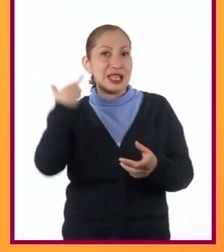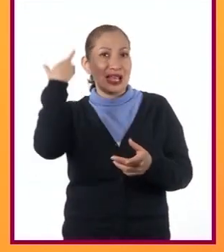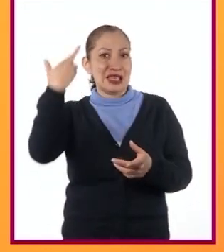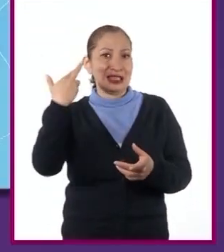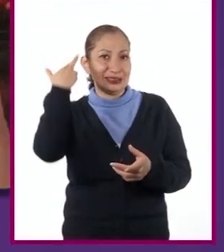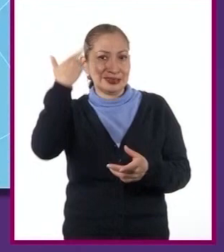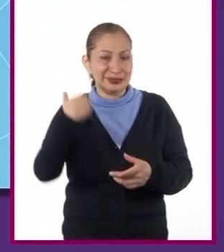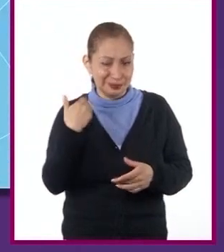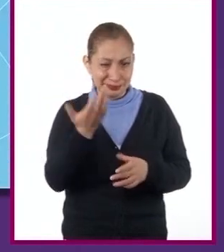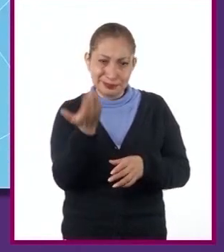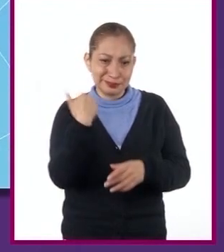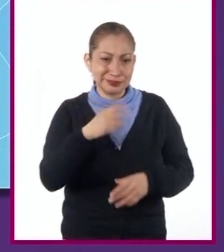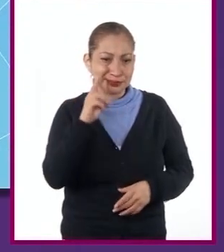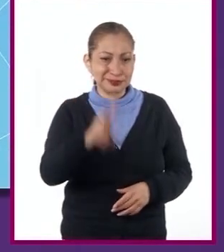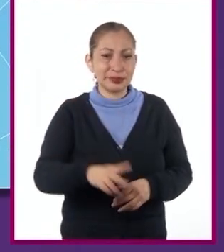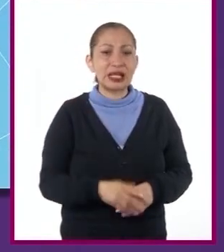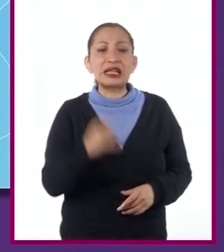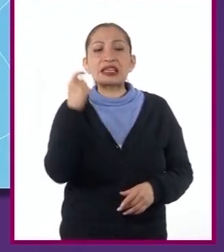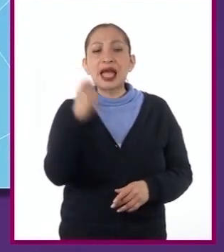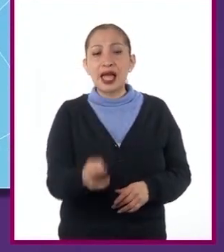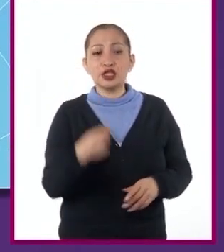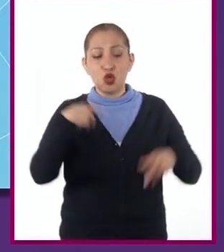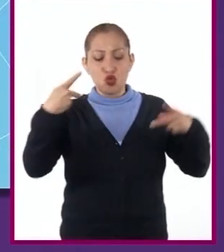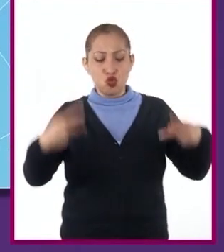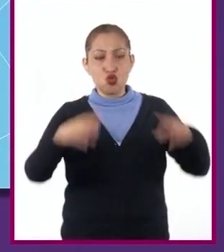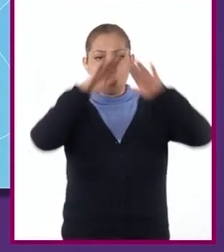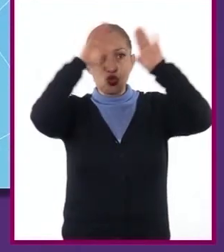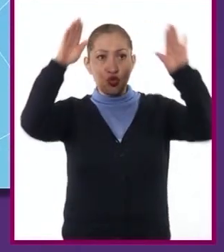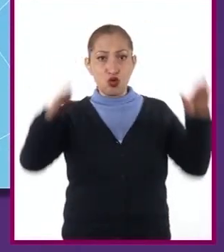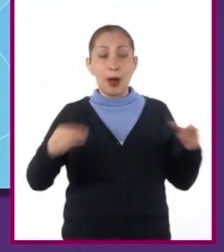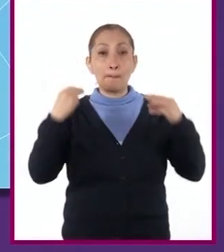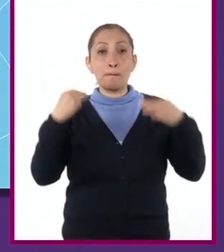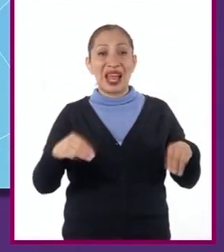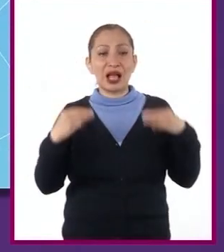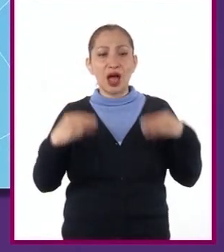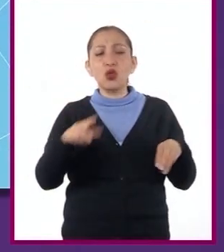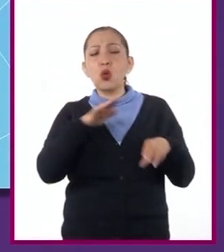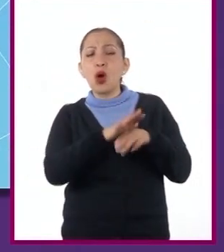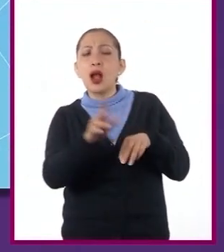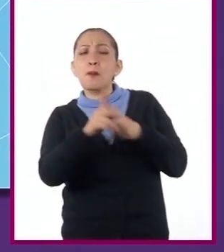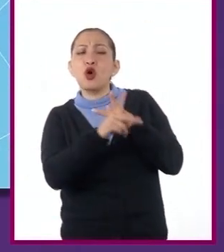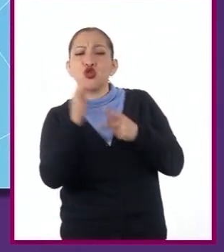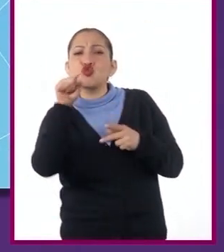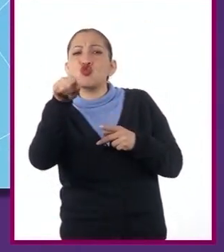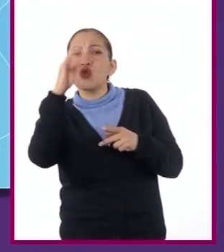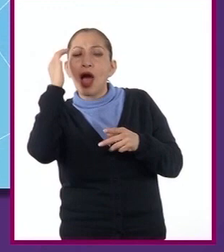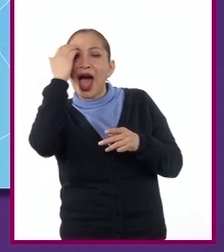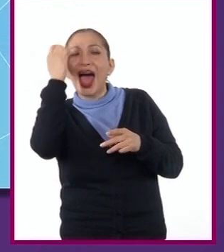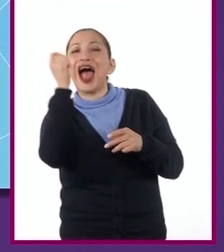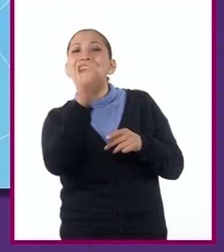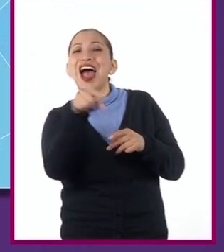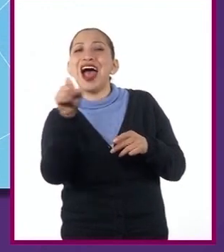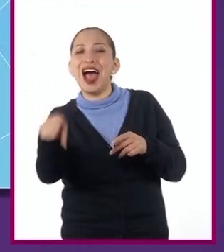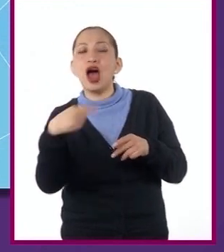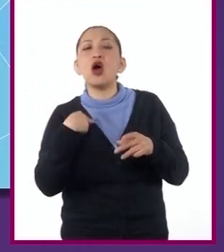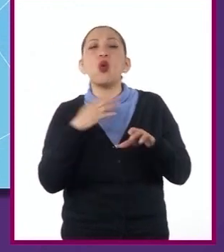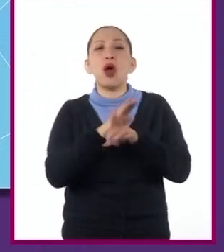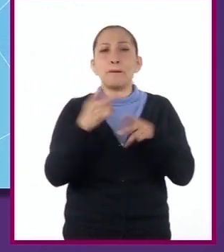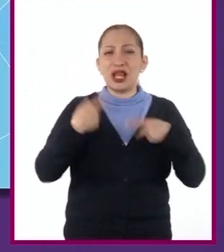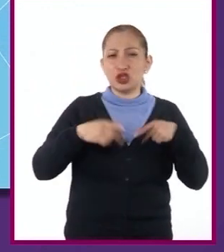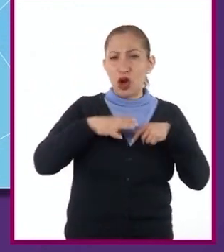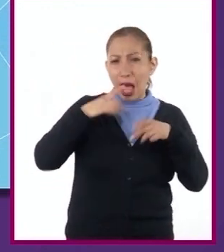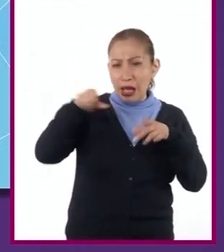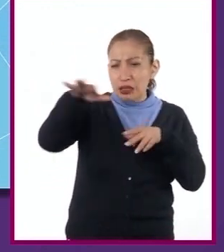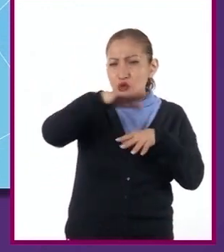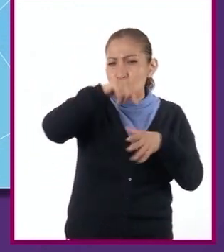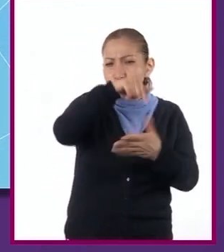acompañan? Se trata de un puesto de mercado. ¿Qué productos conocen? ¿Qué personajes pueden